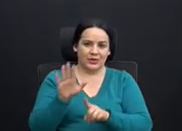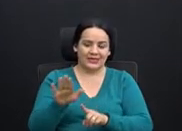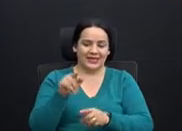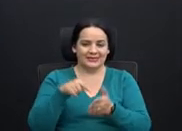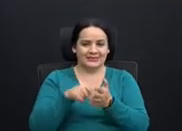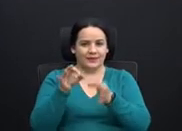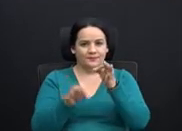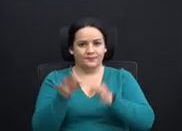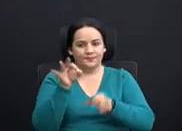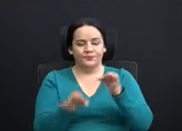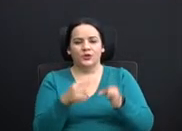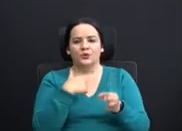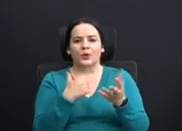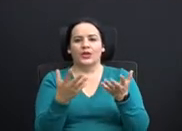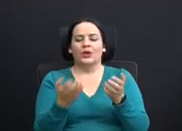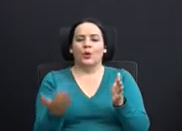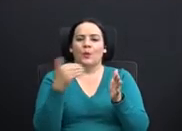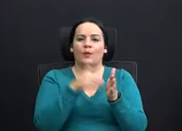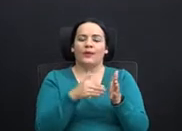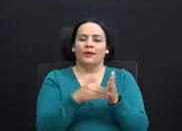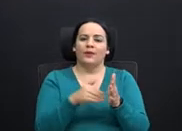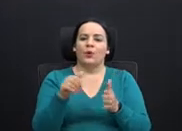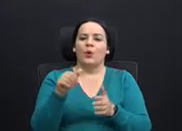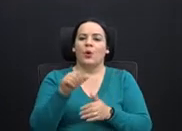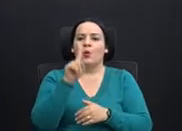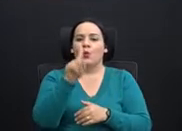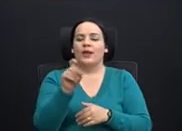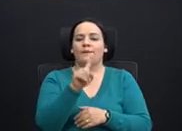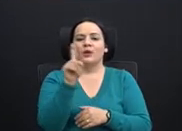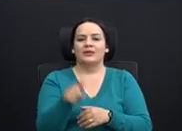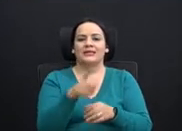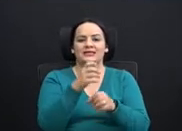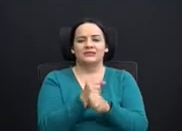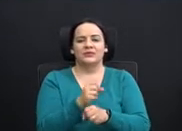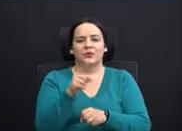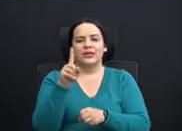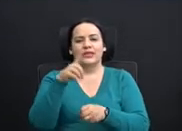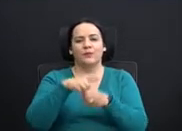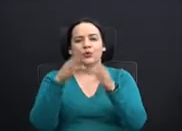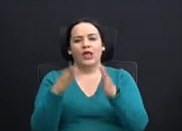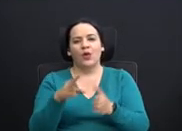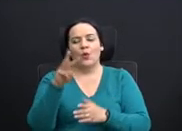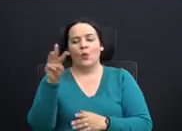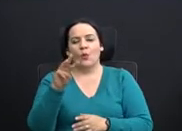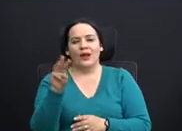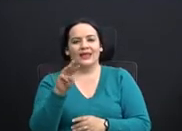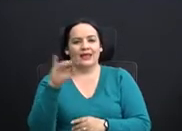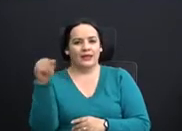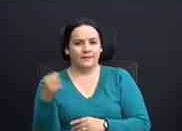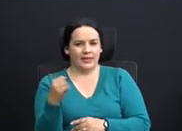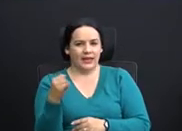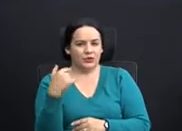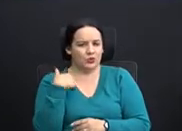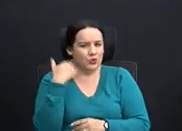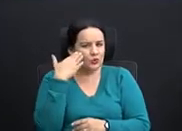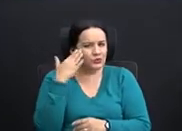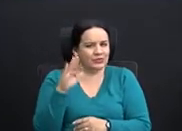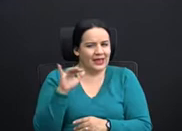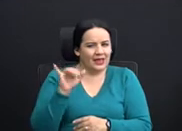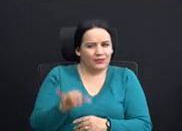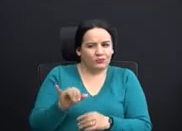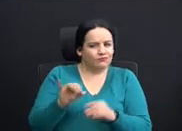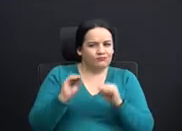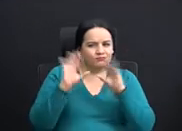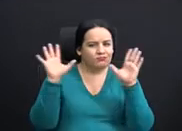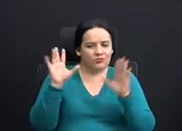Quisiera devolverme a una de las preguntas que le hizo el diputado Warner Jiménez, porque no sé si fue que a mí no me quedó